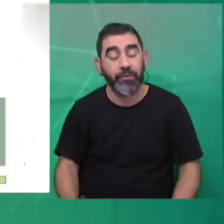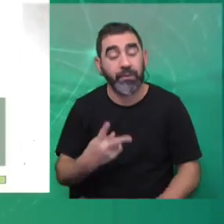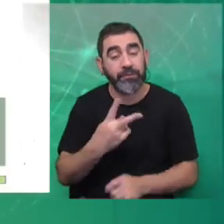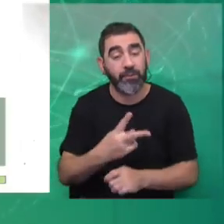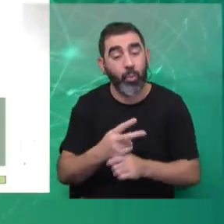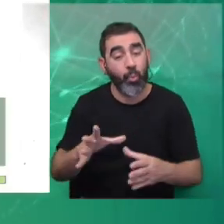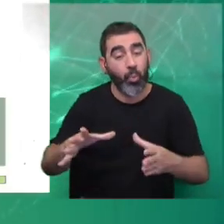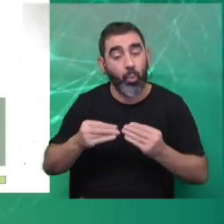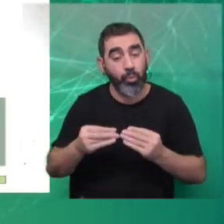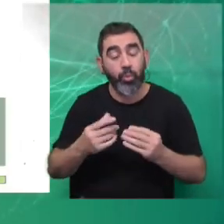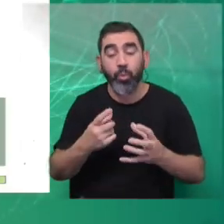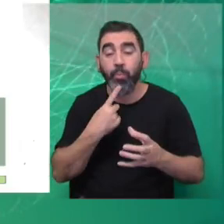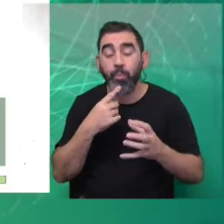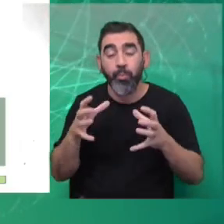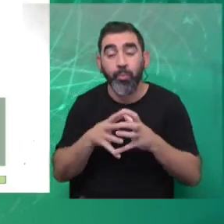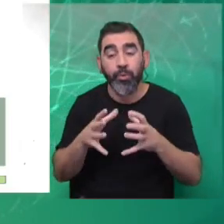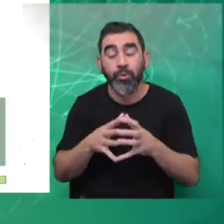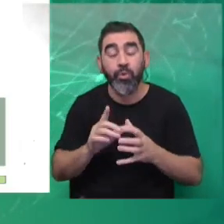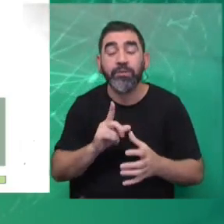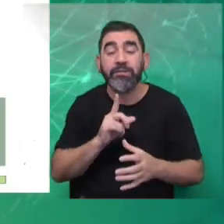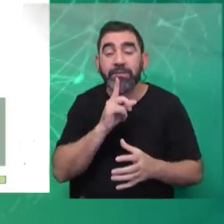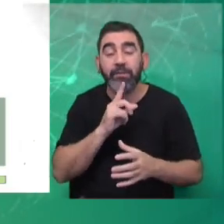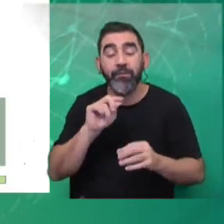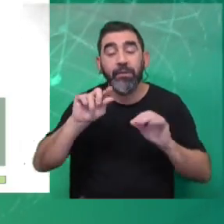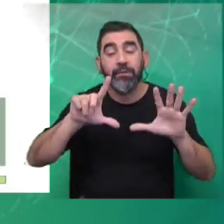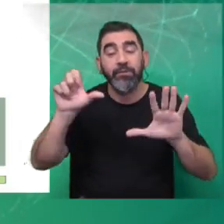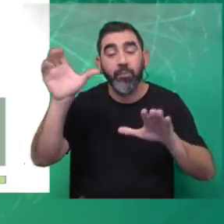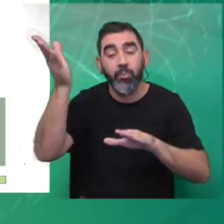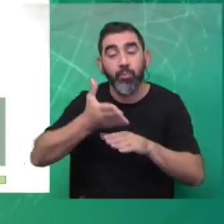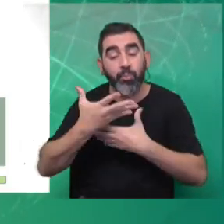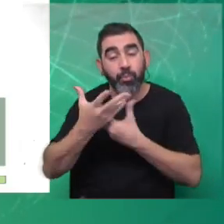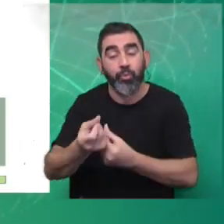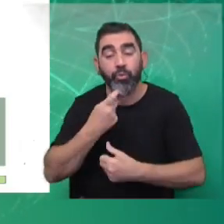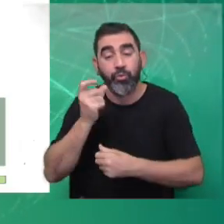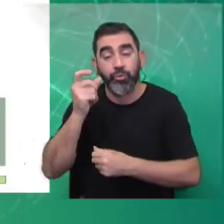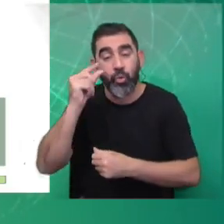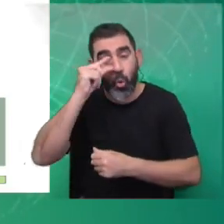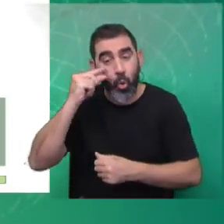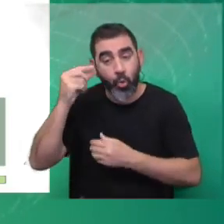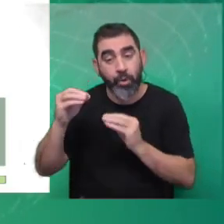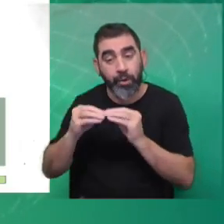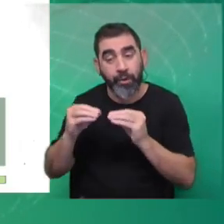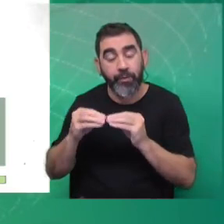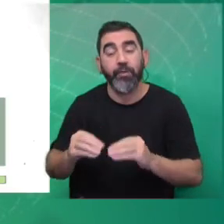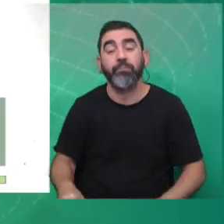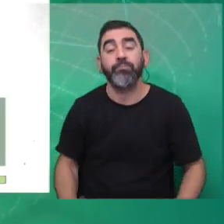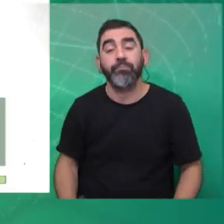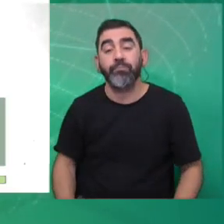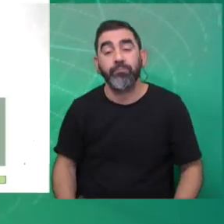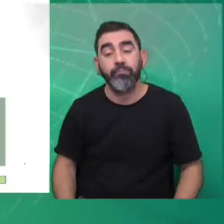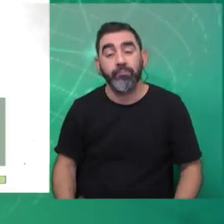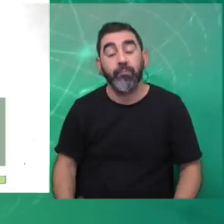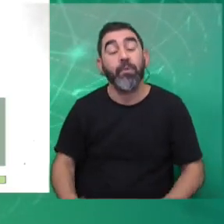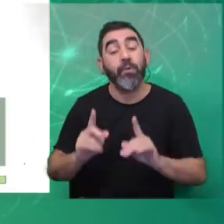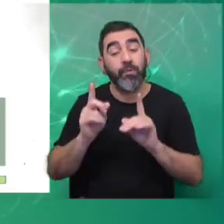de aceptación entre sus partidarios aparece Robert Silva con 76 por de apoyo para acompañar a Andrés Ojeda en La contienda de octubre cifra